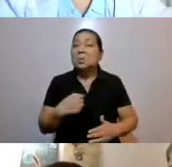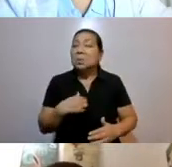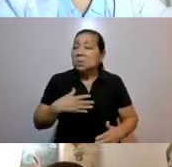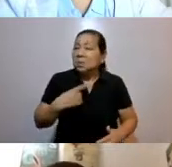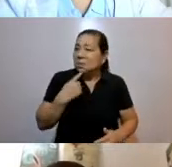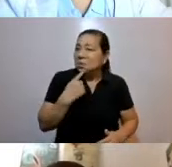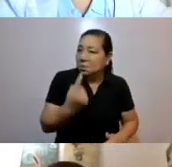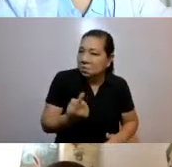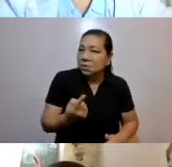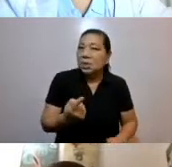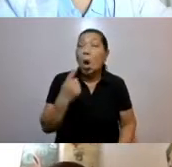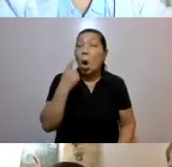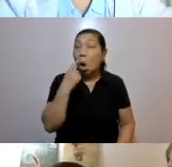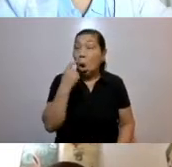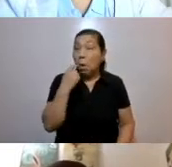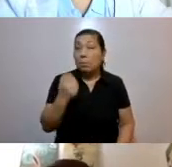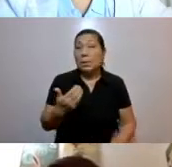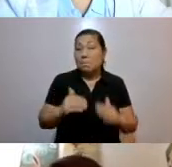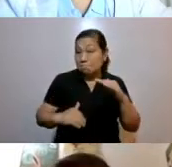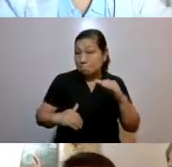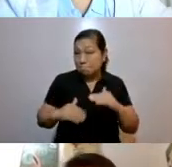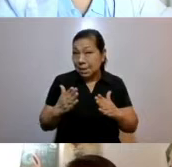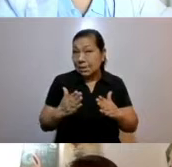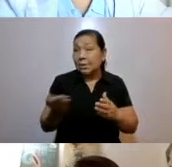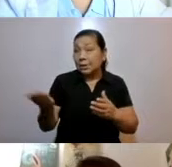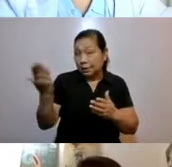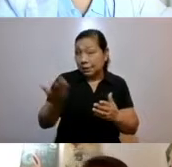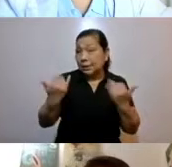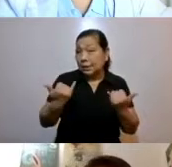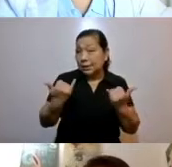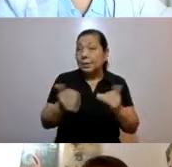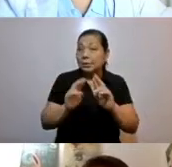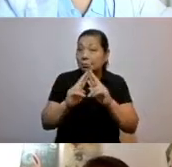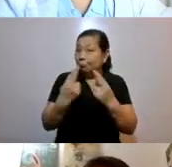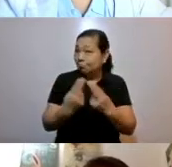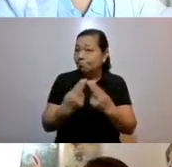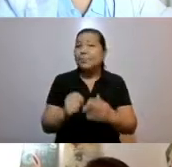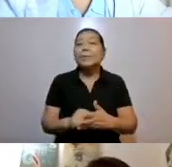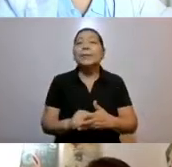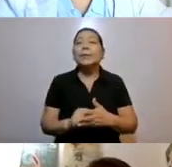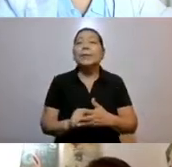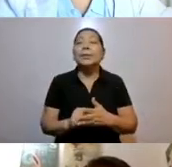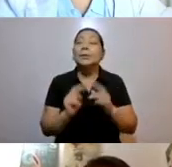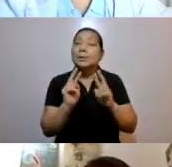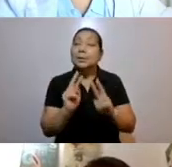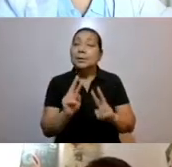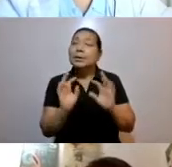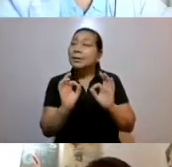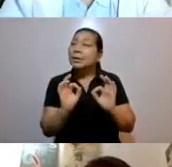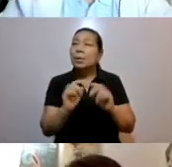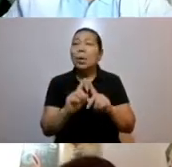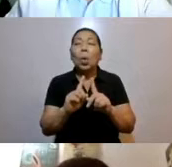decir que en varones, ¿no? Que es lo que nos trae a esta reunión, lo que vemos en consulta con